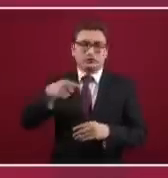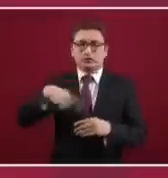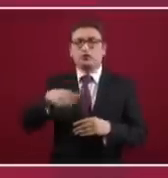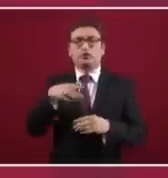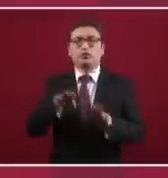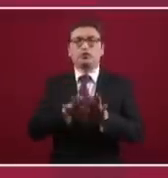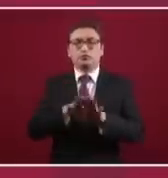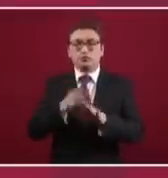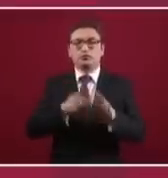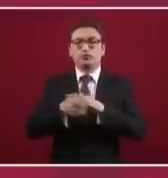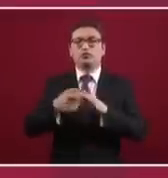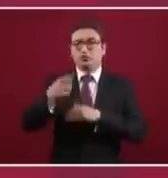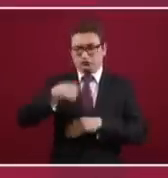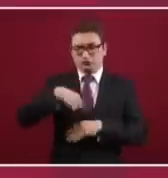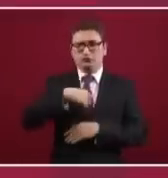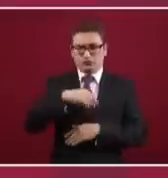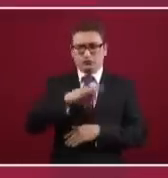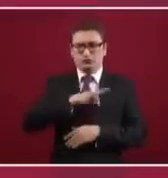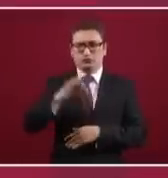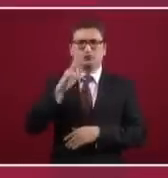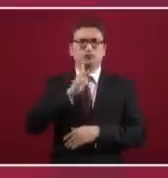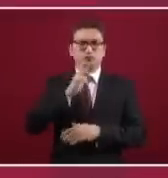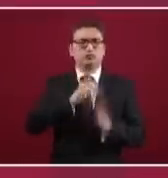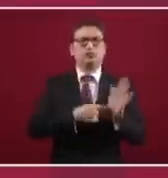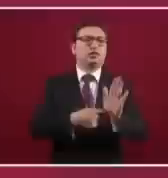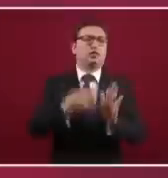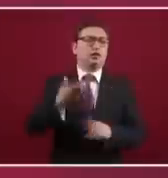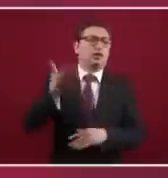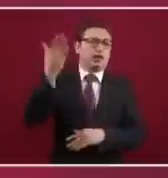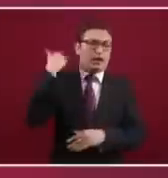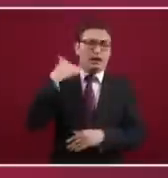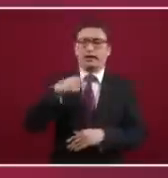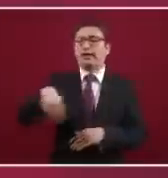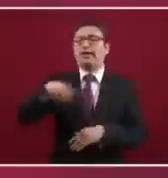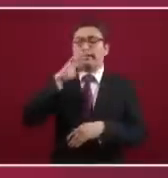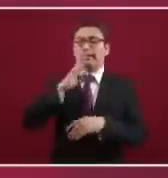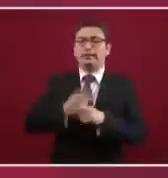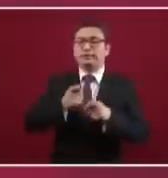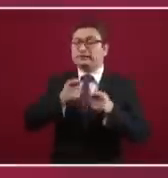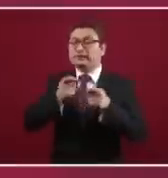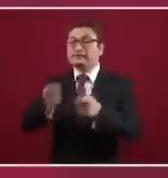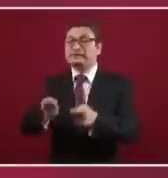Yo les puedo probar que antes de que los eligieran,